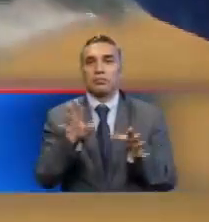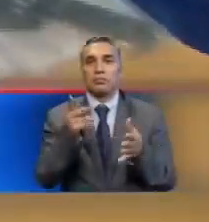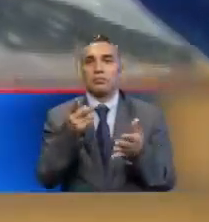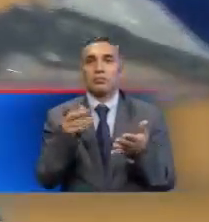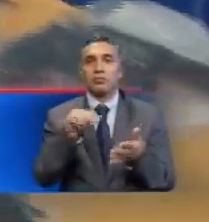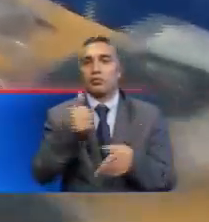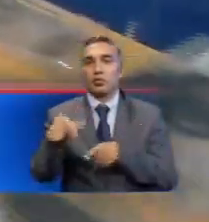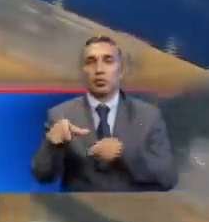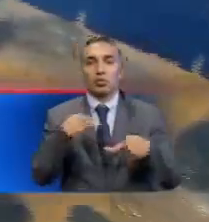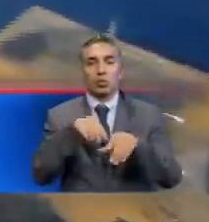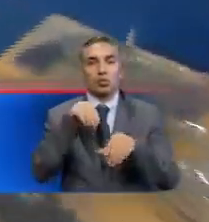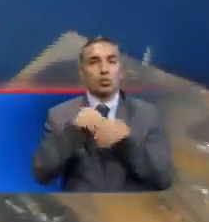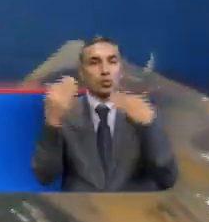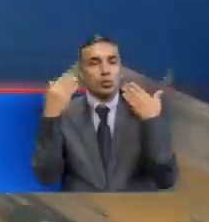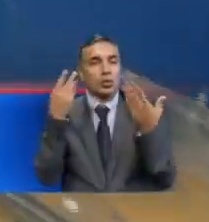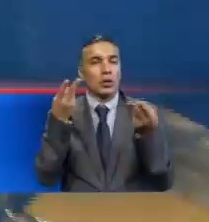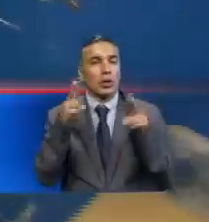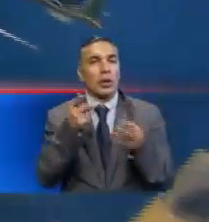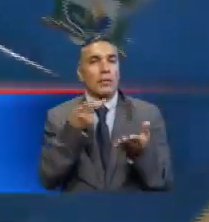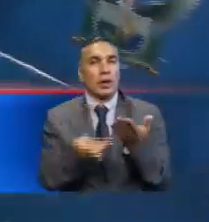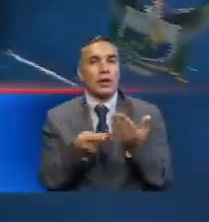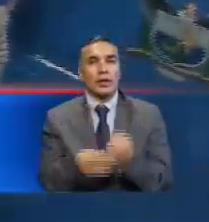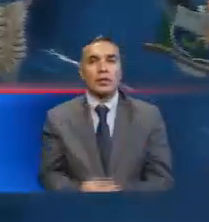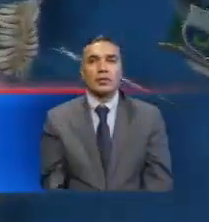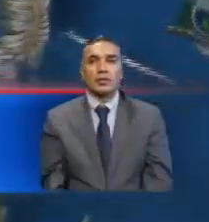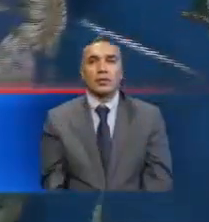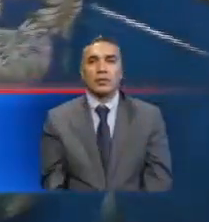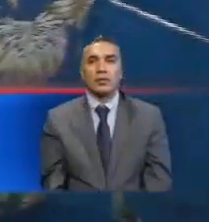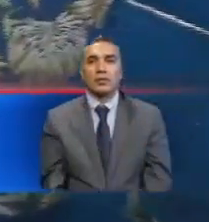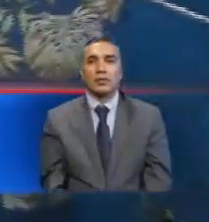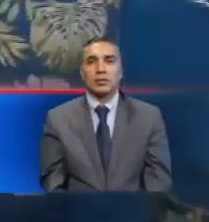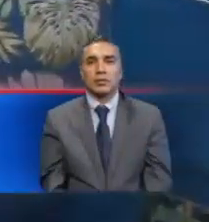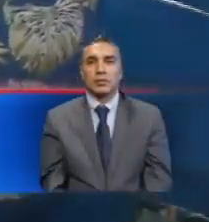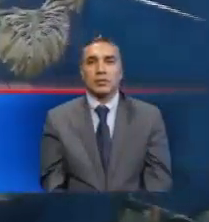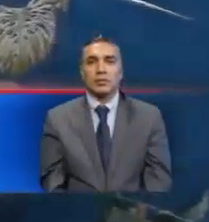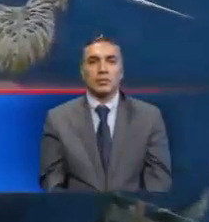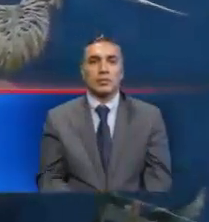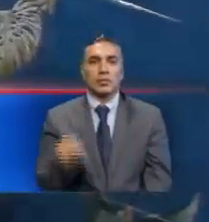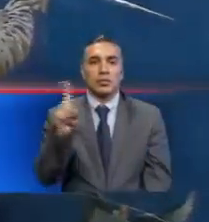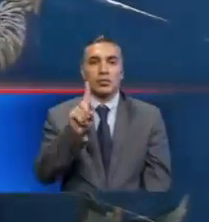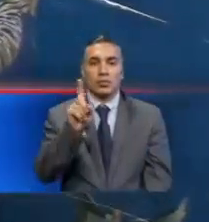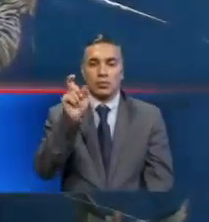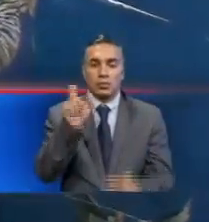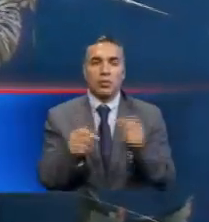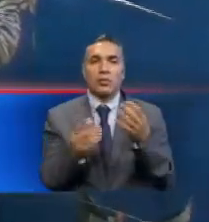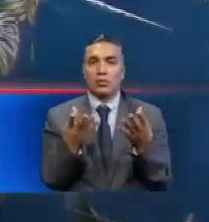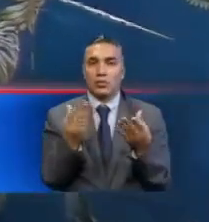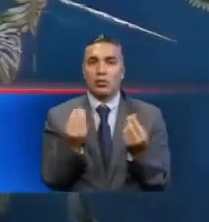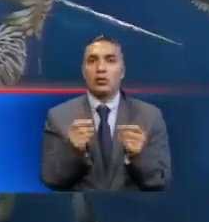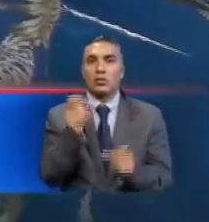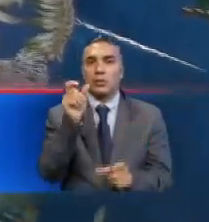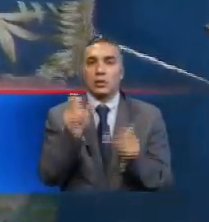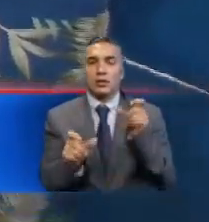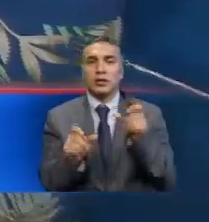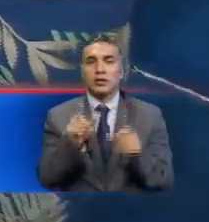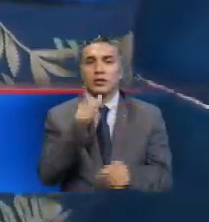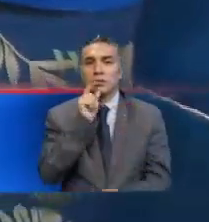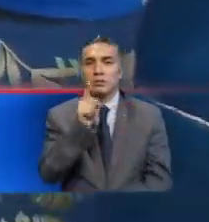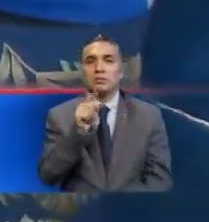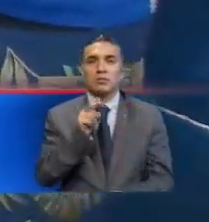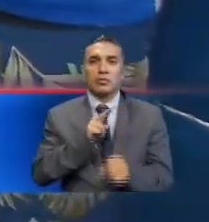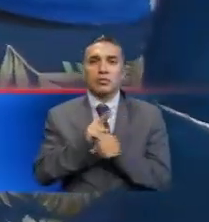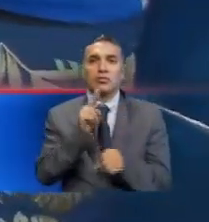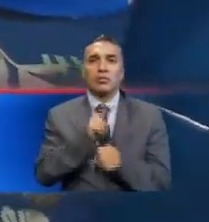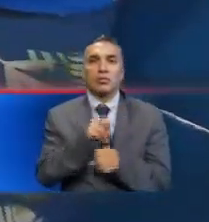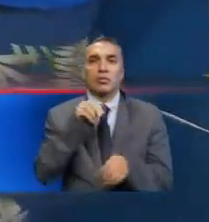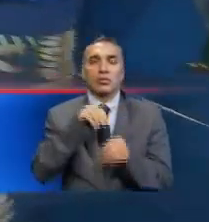en otros sectores de Guayaquil, que no es una persona, son algunas personas que